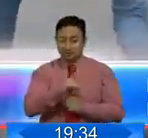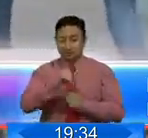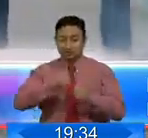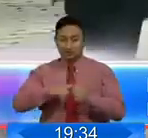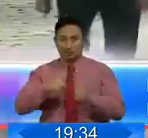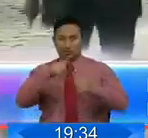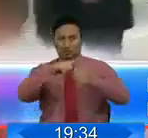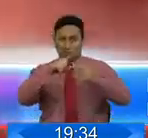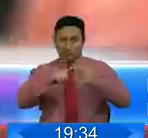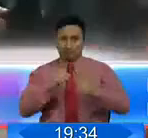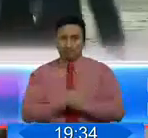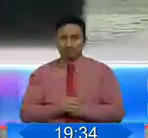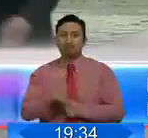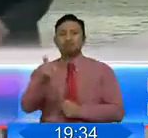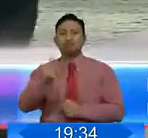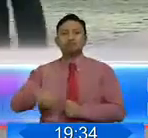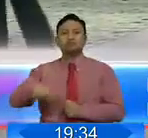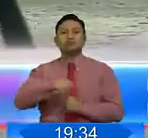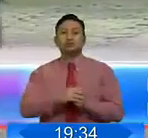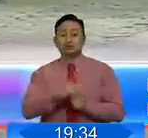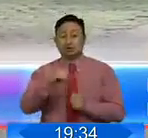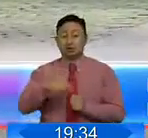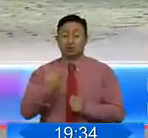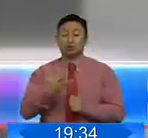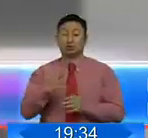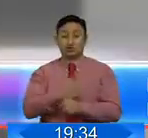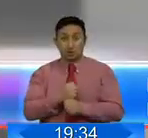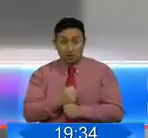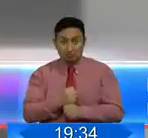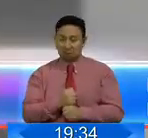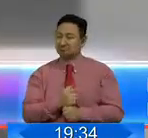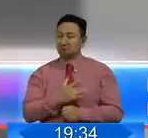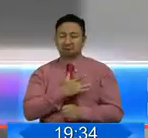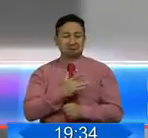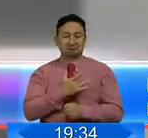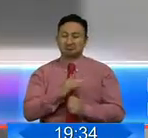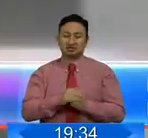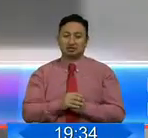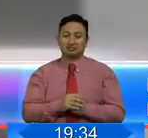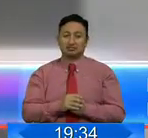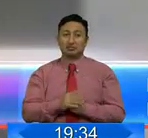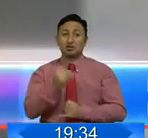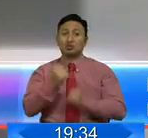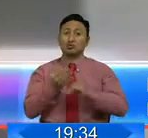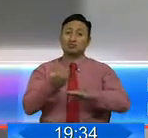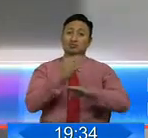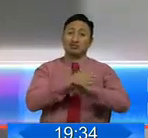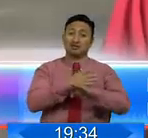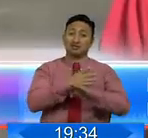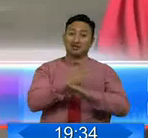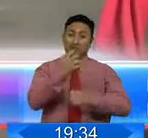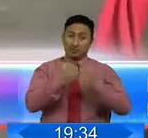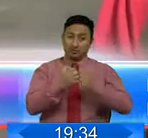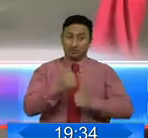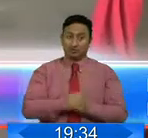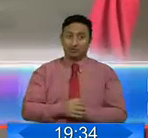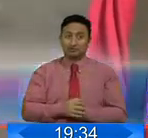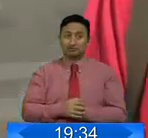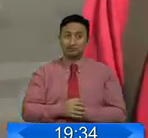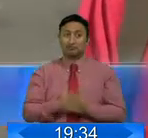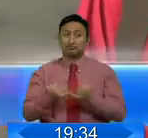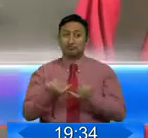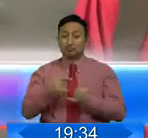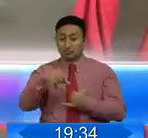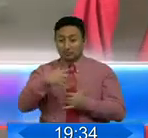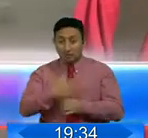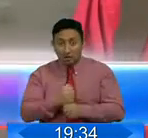Quito. La percepción de inseguridad ha crecido en la ciudadanía y los recientes incidentes violentos en la capital lo refuerzan. Ahora ya hay bastante